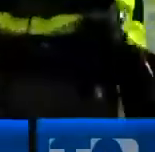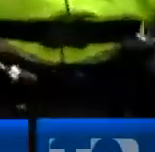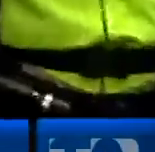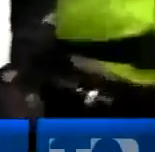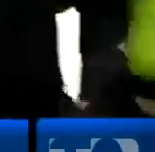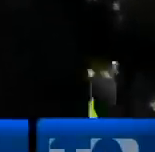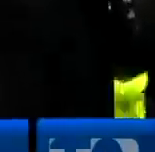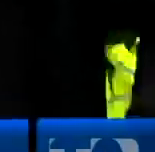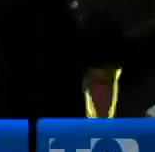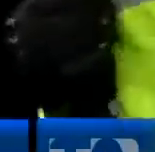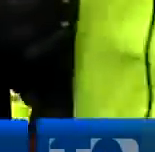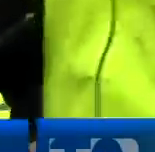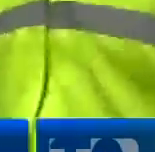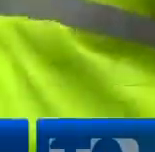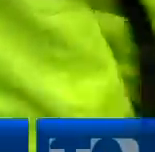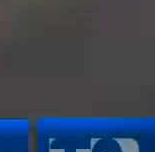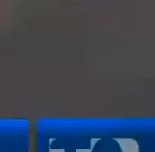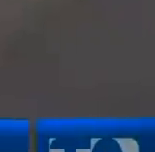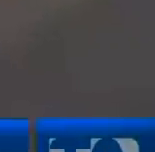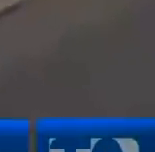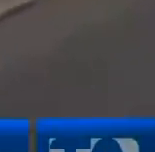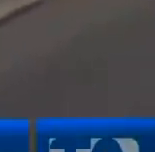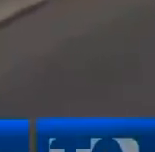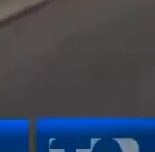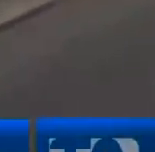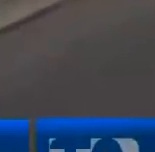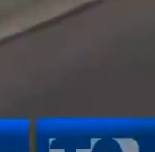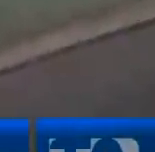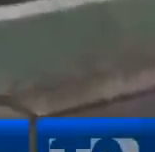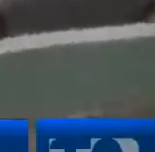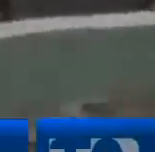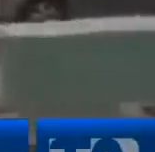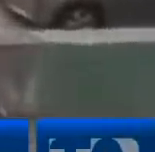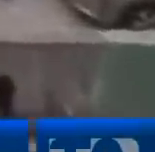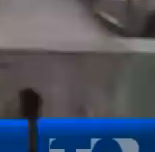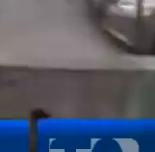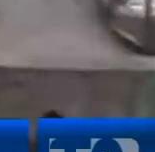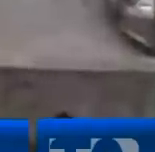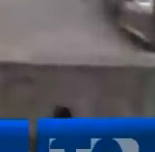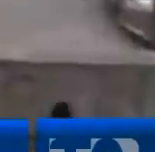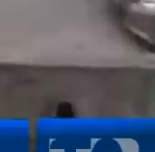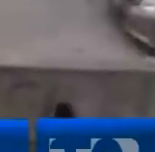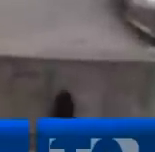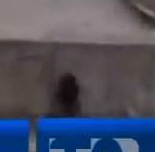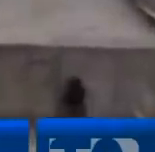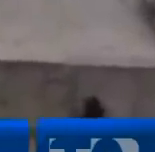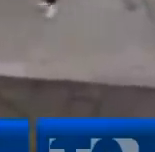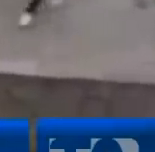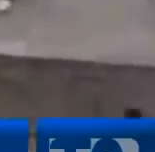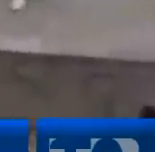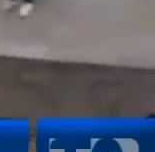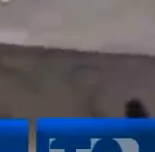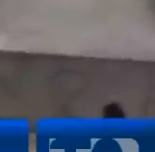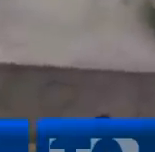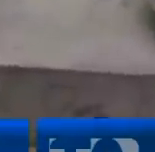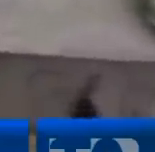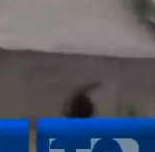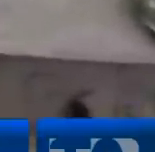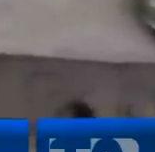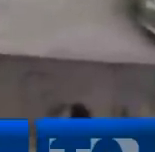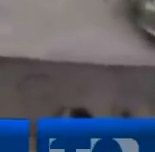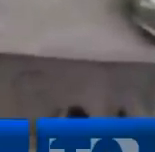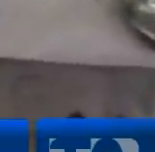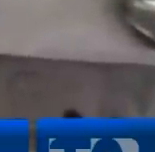Heridos, inseguridad, miedo, se mezclaban entre el humo que cubría las calles del casco colonial. ¡Se lo saquearon! ¡Le abrieron el